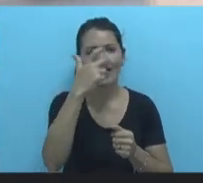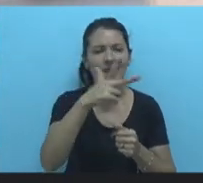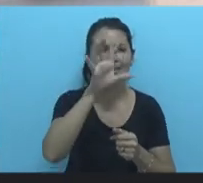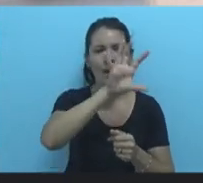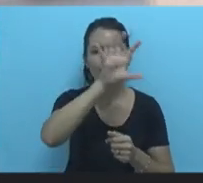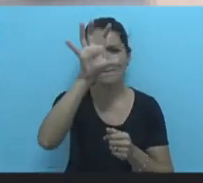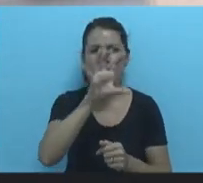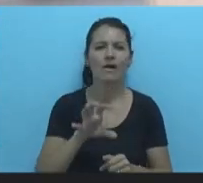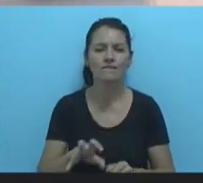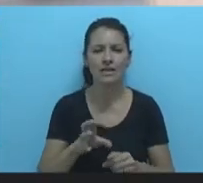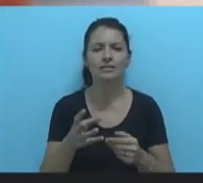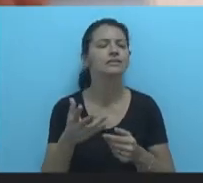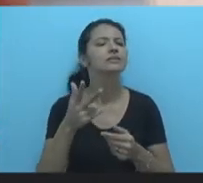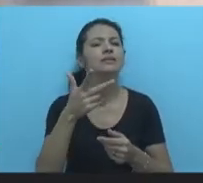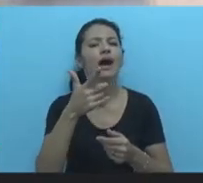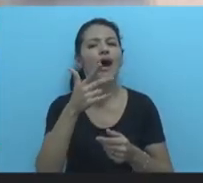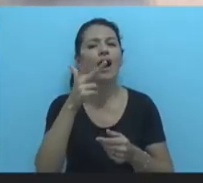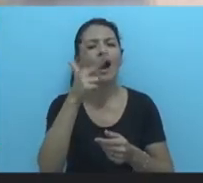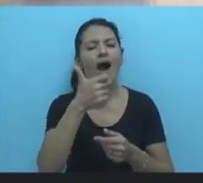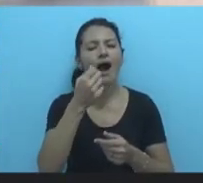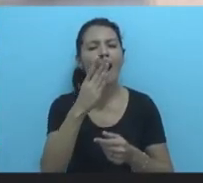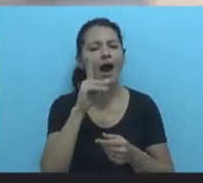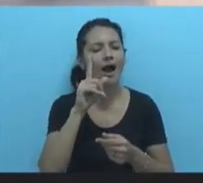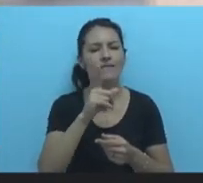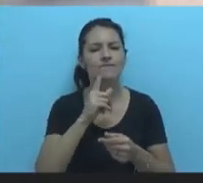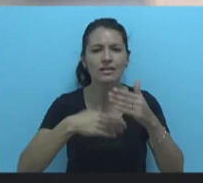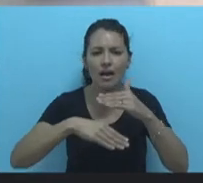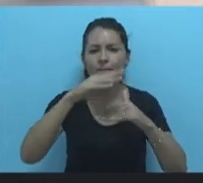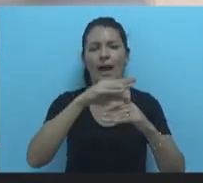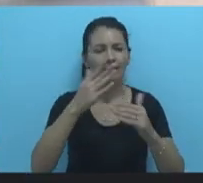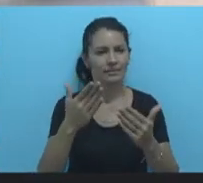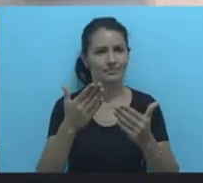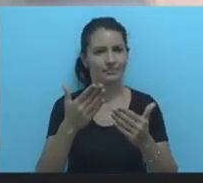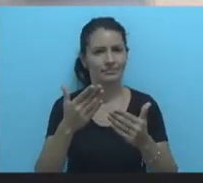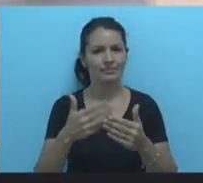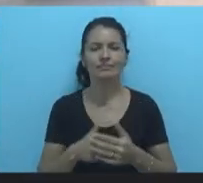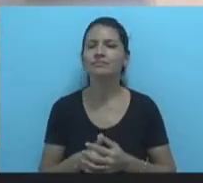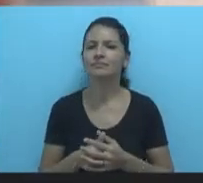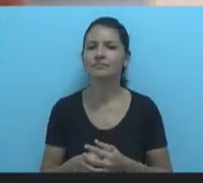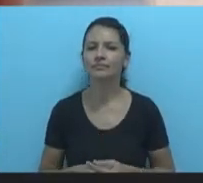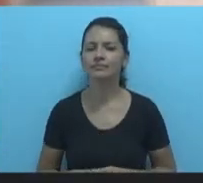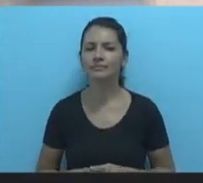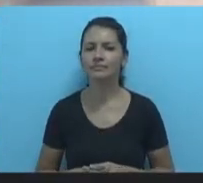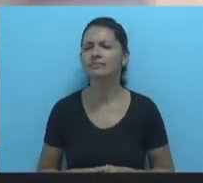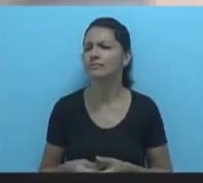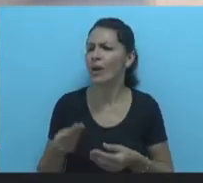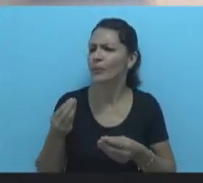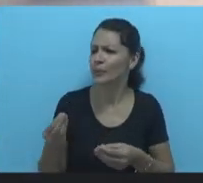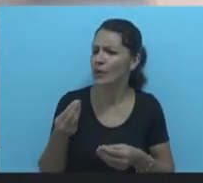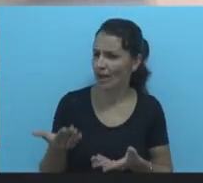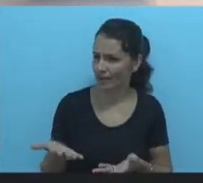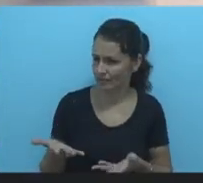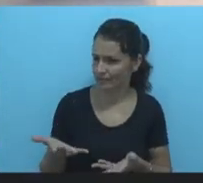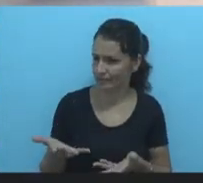esta legislatura, fue porque Infran se transformó en Kennedy, fue porque el gobernador de